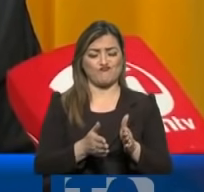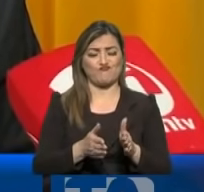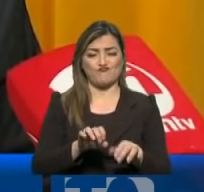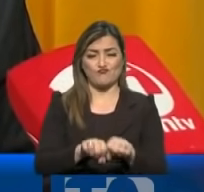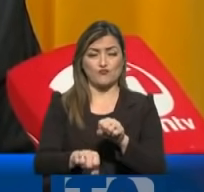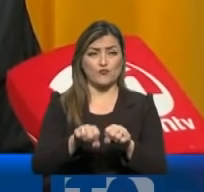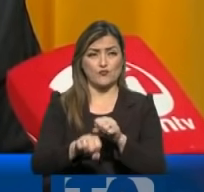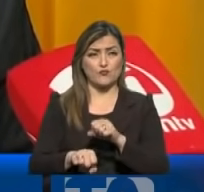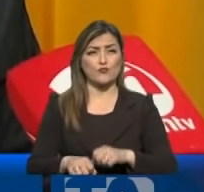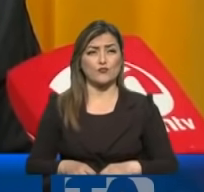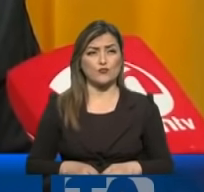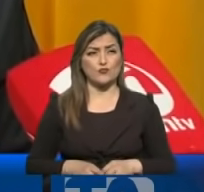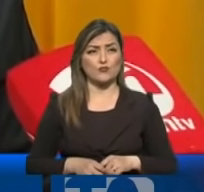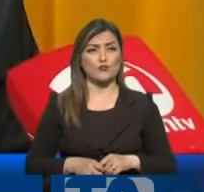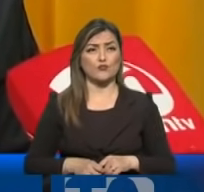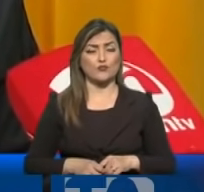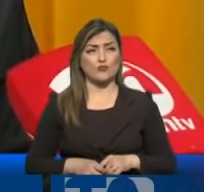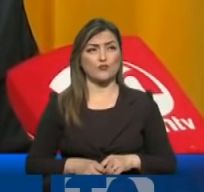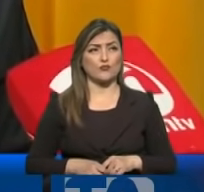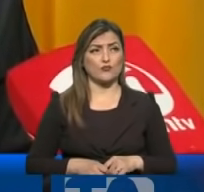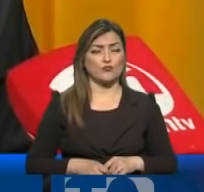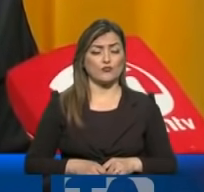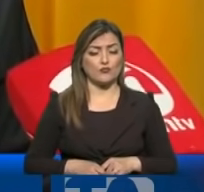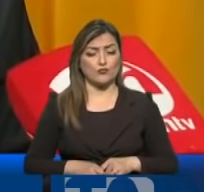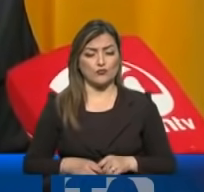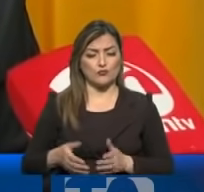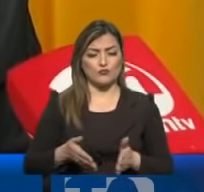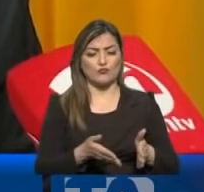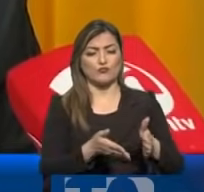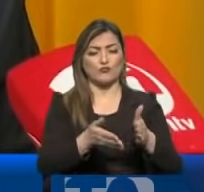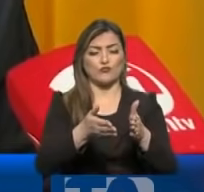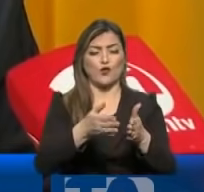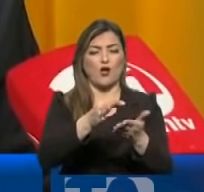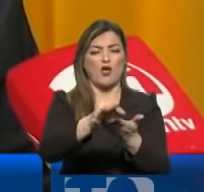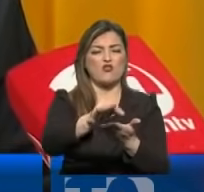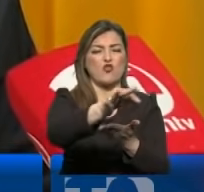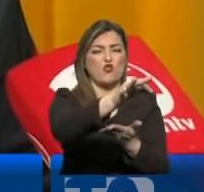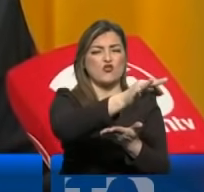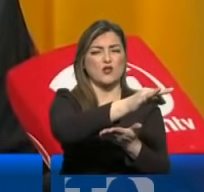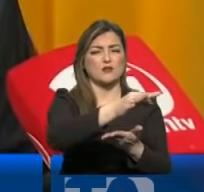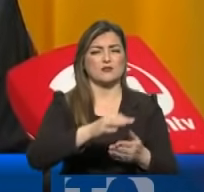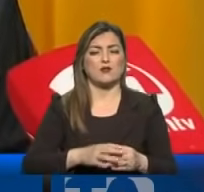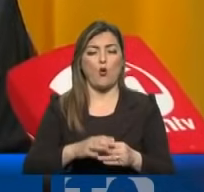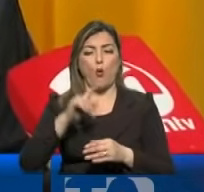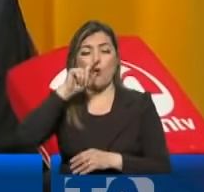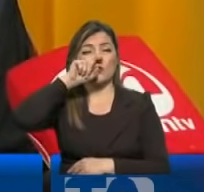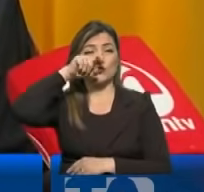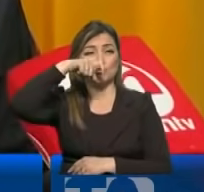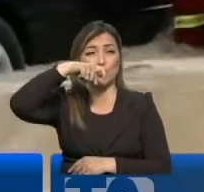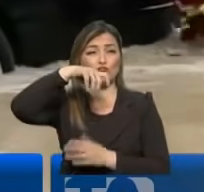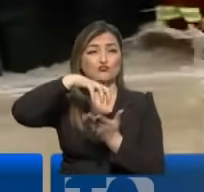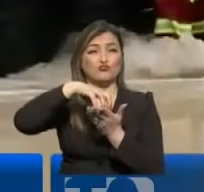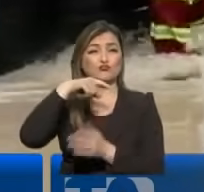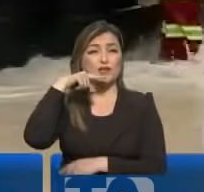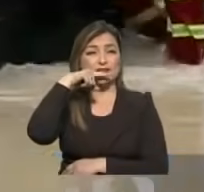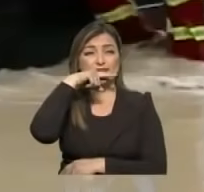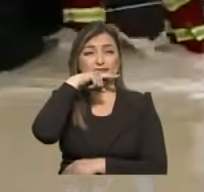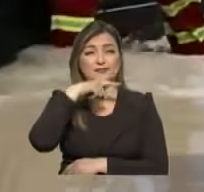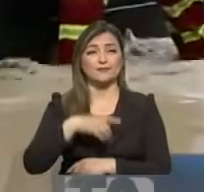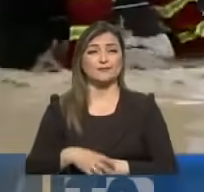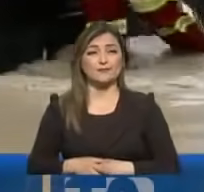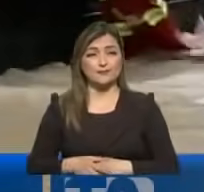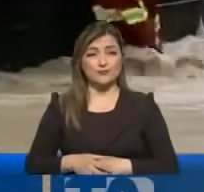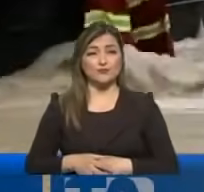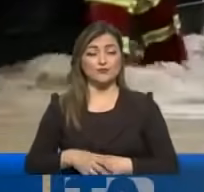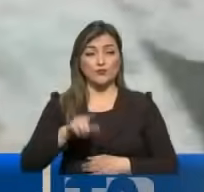que va con dirección a los cantones nororientales o a Azogues o a la provincia del Cañar. Es necesario asimismo